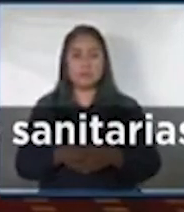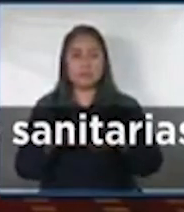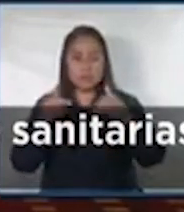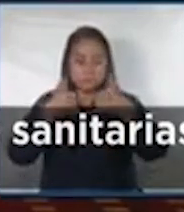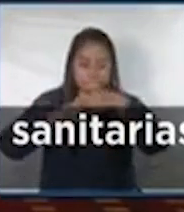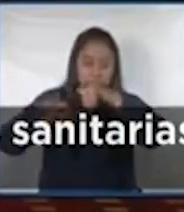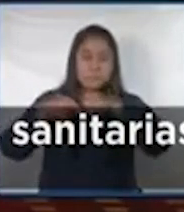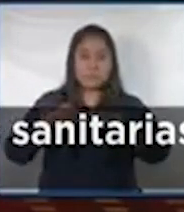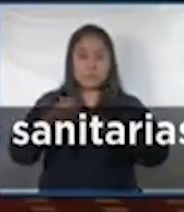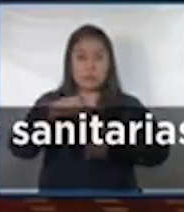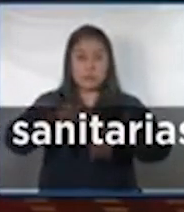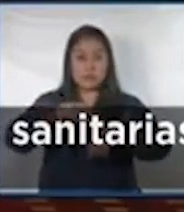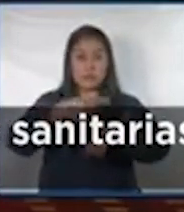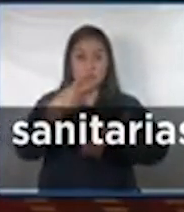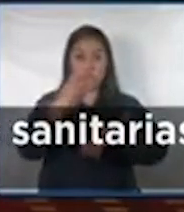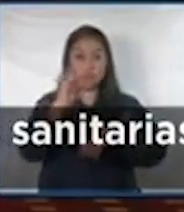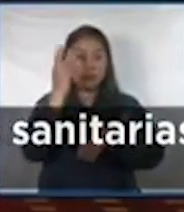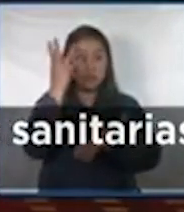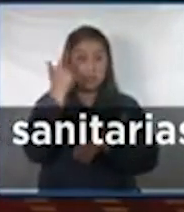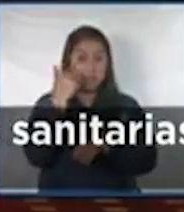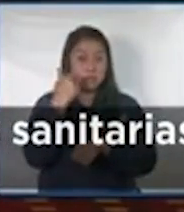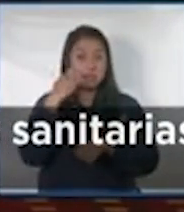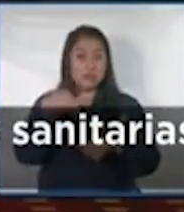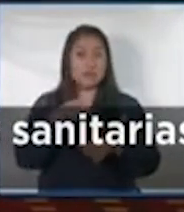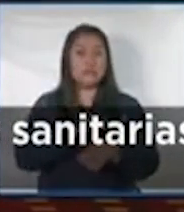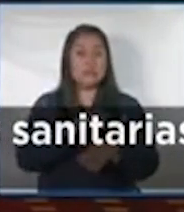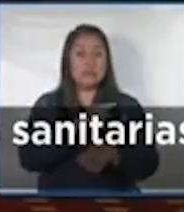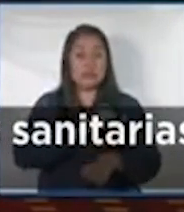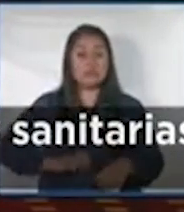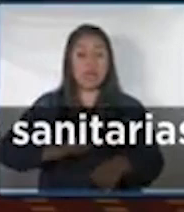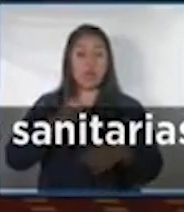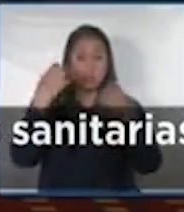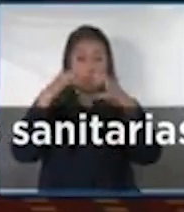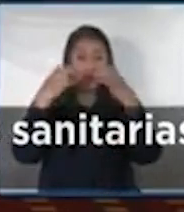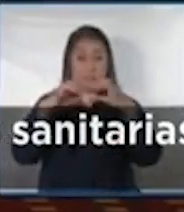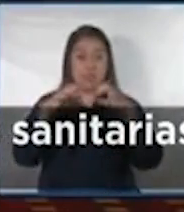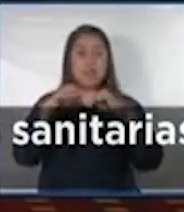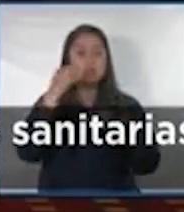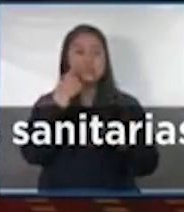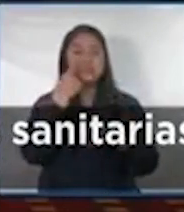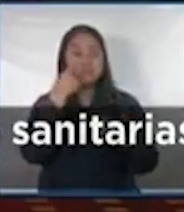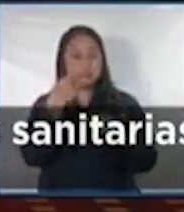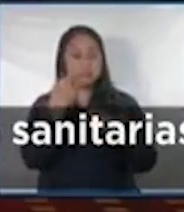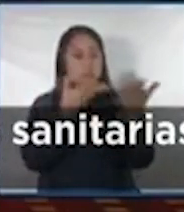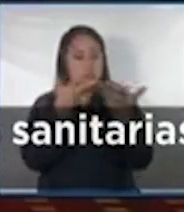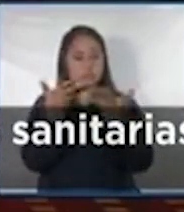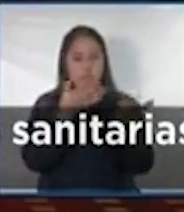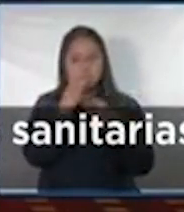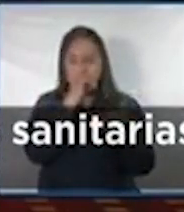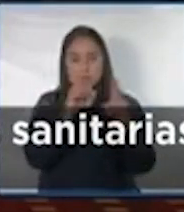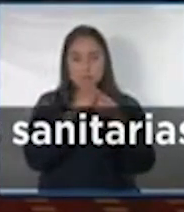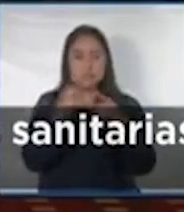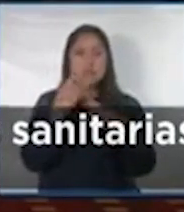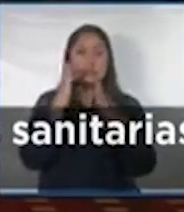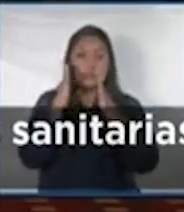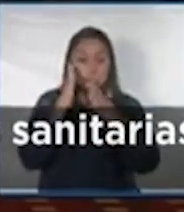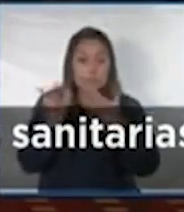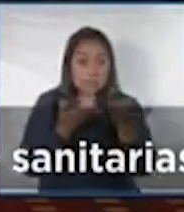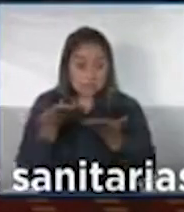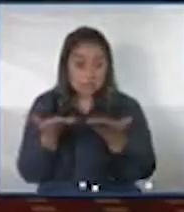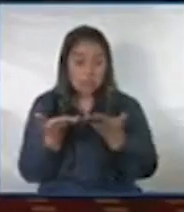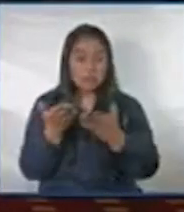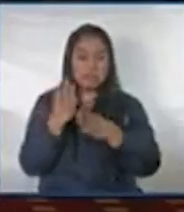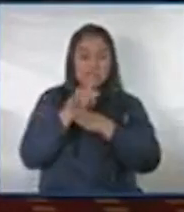Durante el plazo del estado de calamidad se establecen las medidas siguientes de atención y prevención.